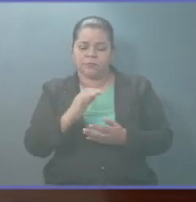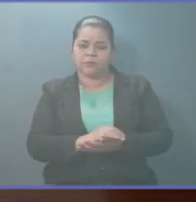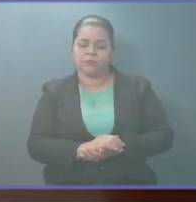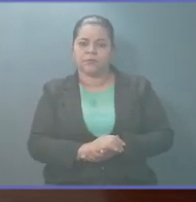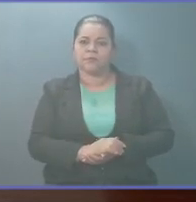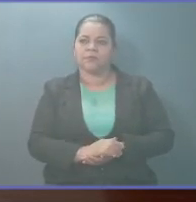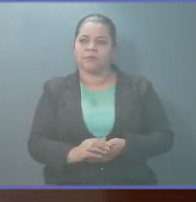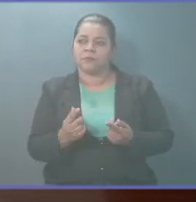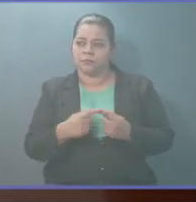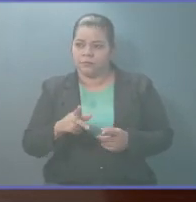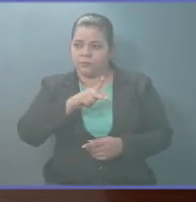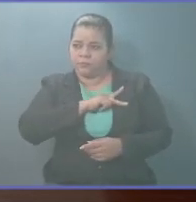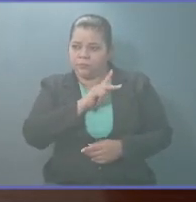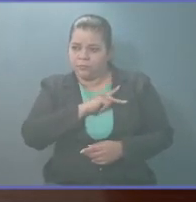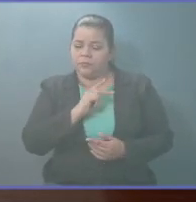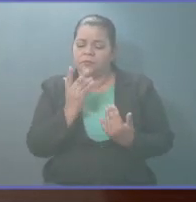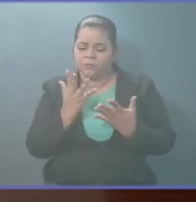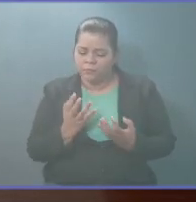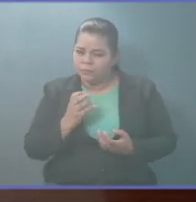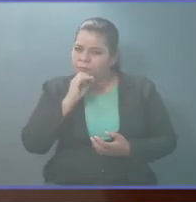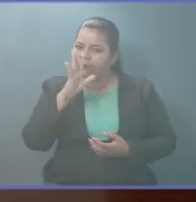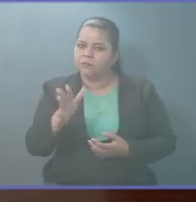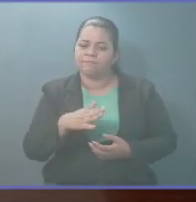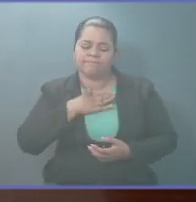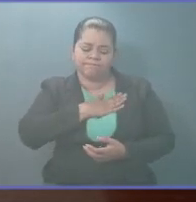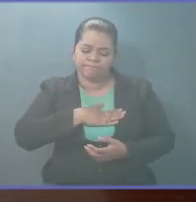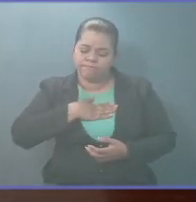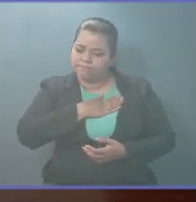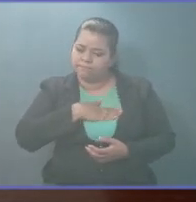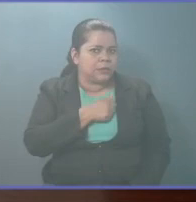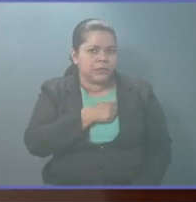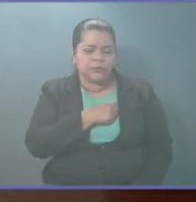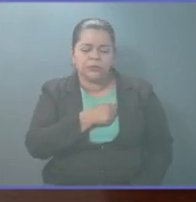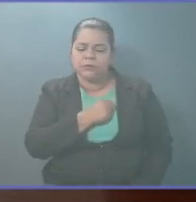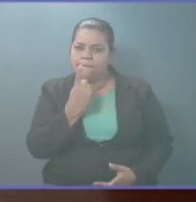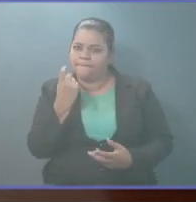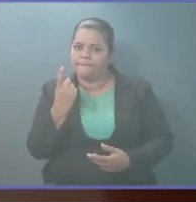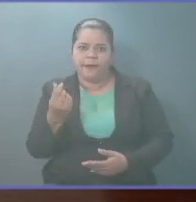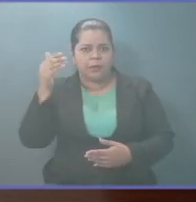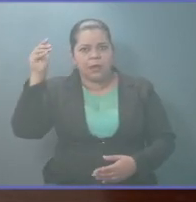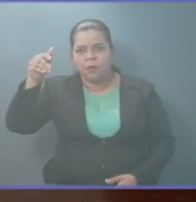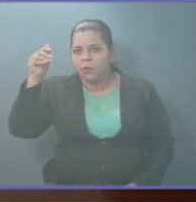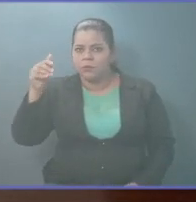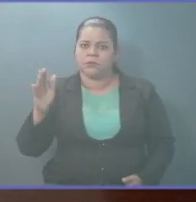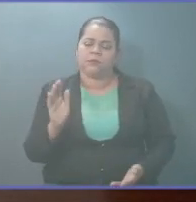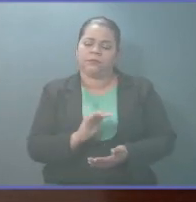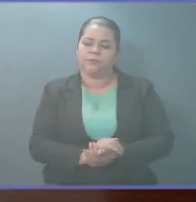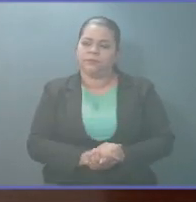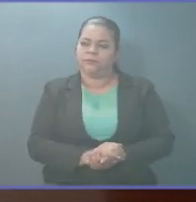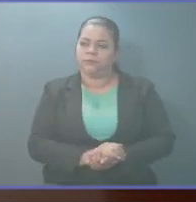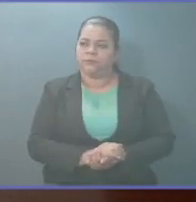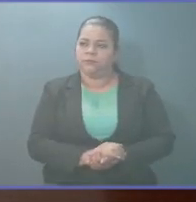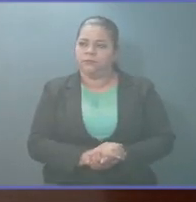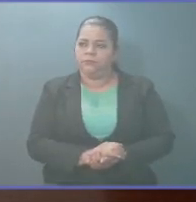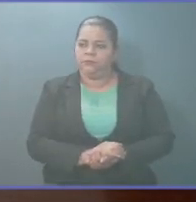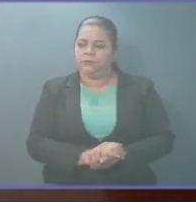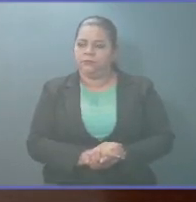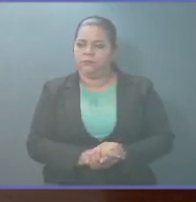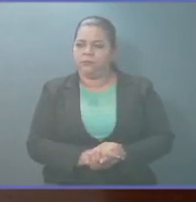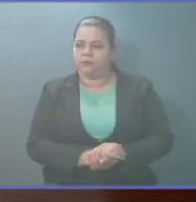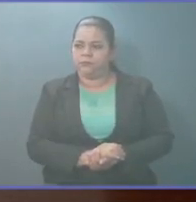de una vez sea aprobado el dictamen en la asamblea, en la plenaria, 8 días después, porque ya es una